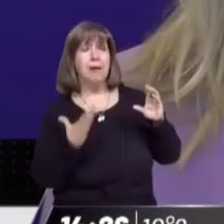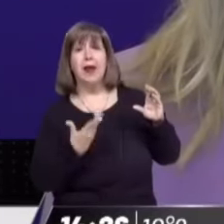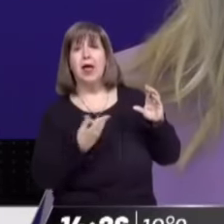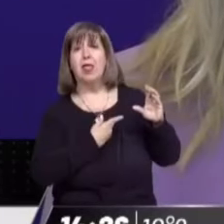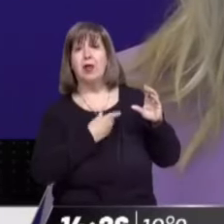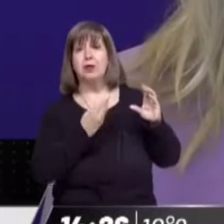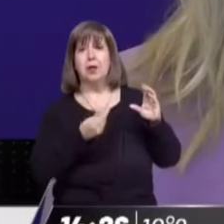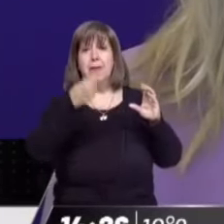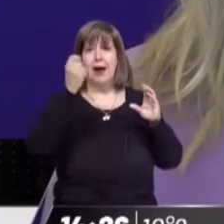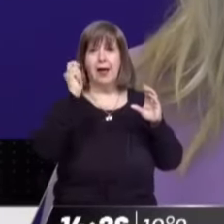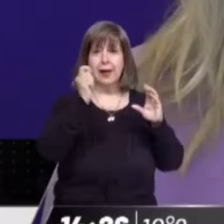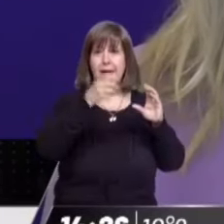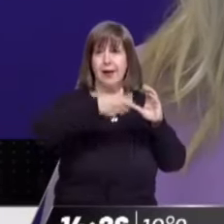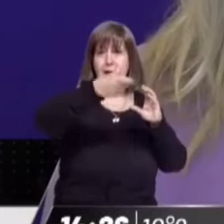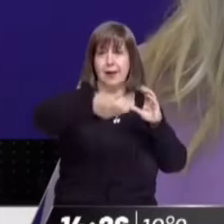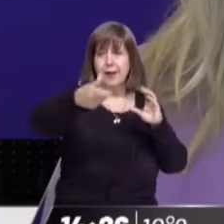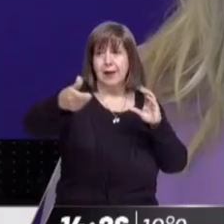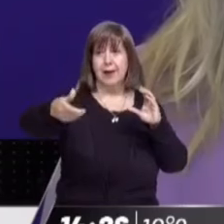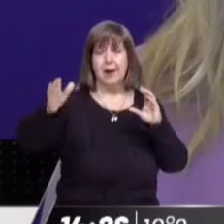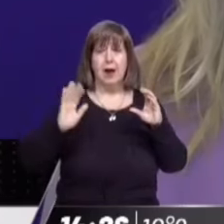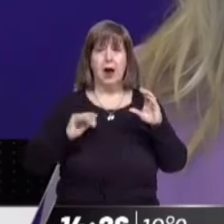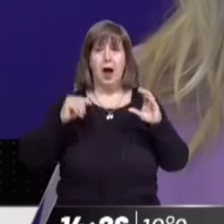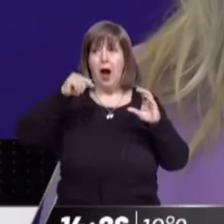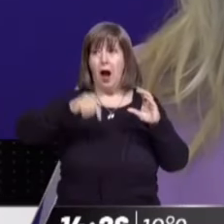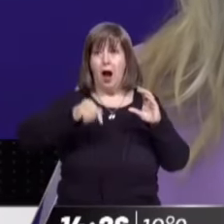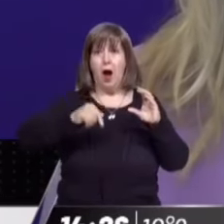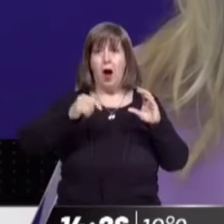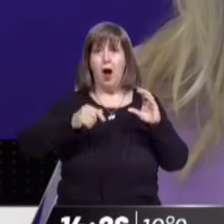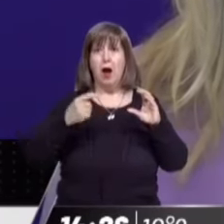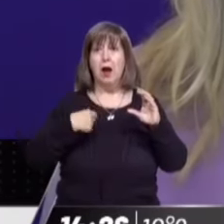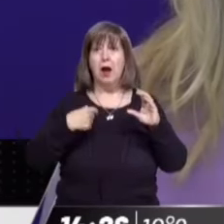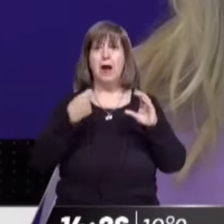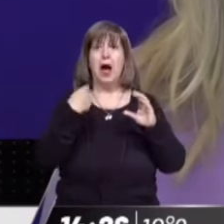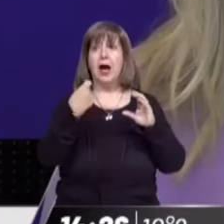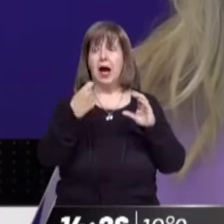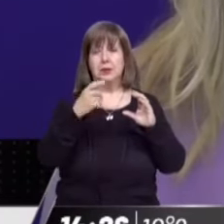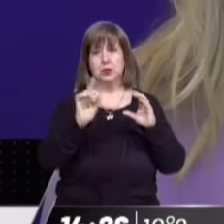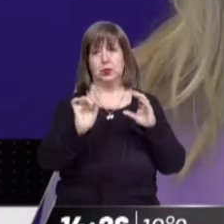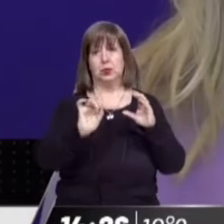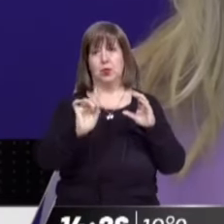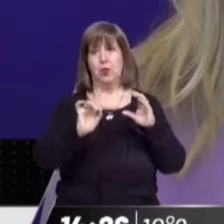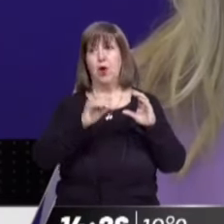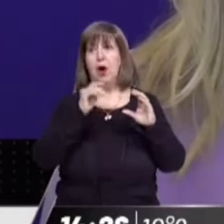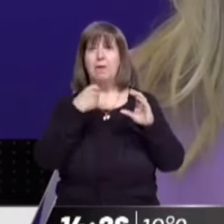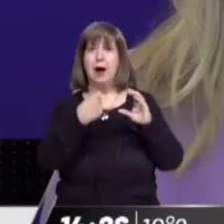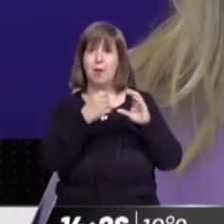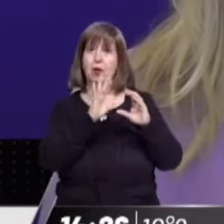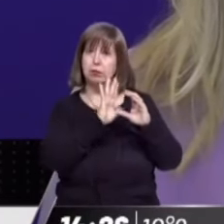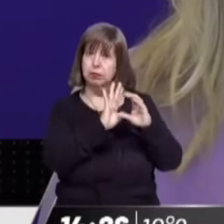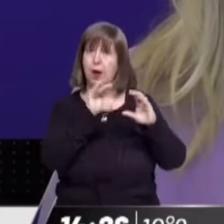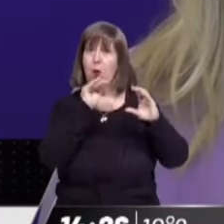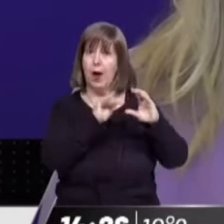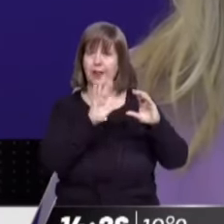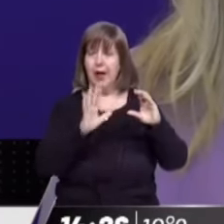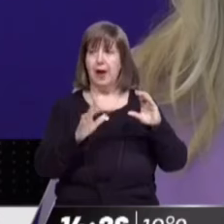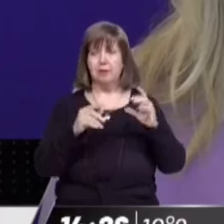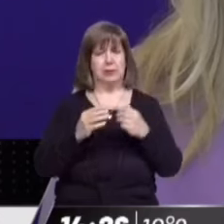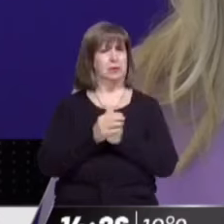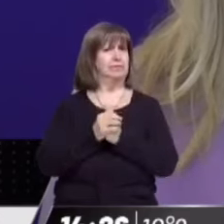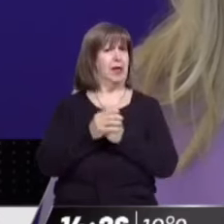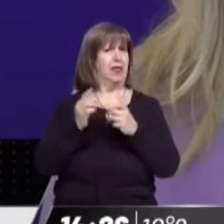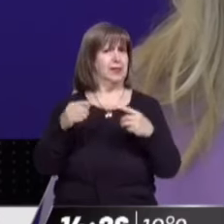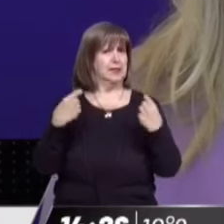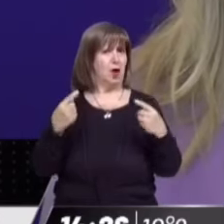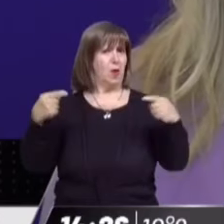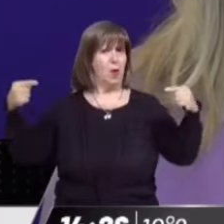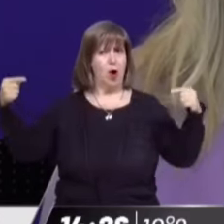política de este gobierno que no se destina un solo peso ni Ahora ni nunca a gastos corrientes por lo tanto es un escenario muy raro oponerse